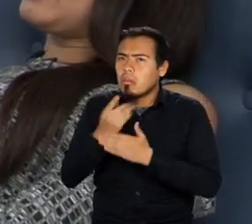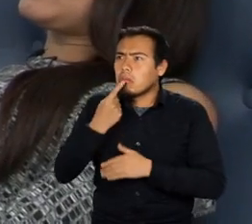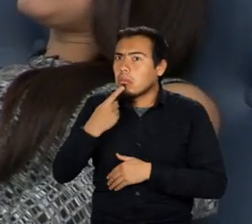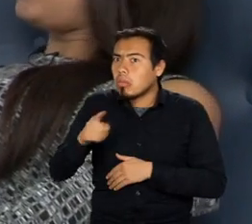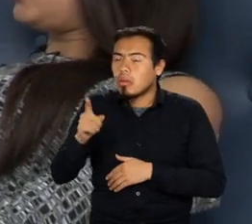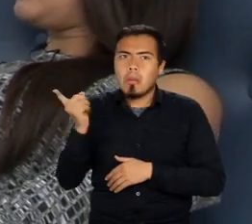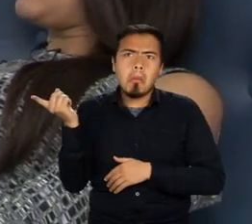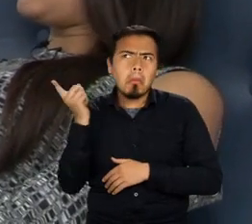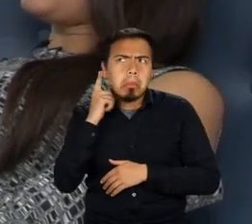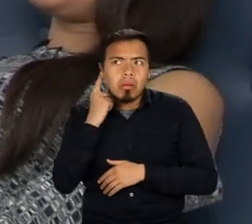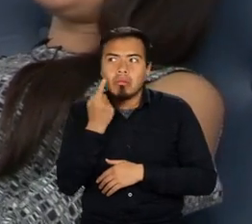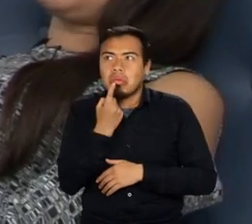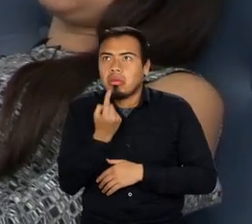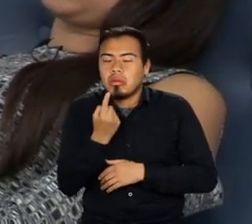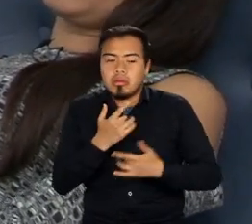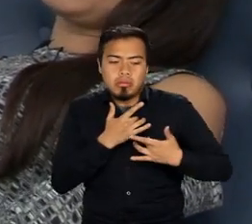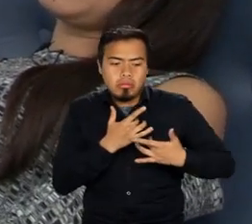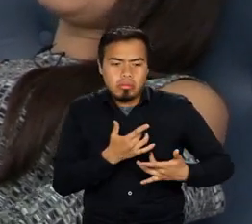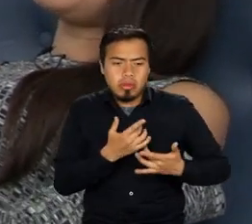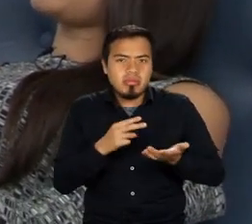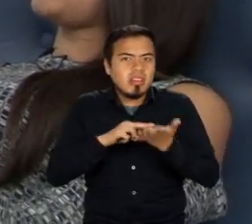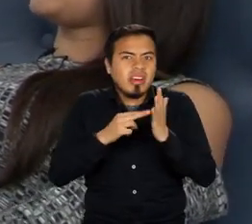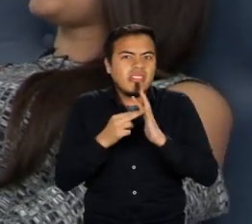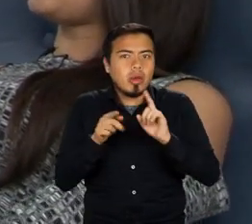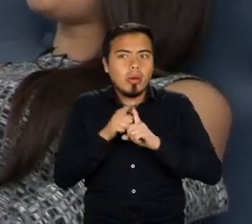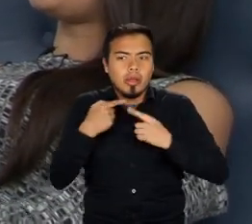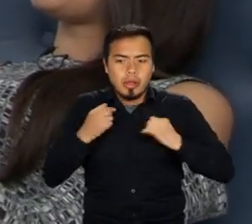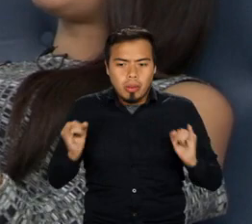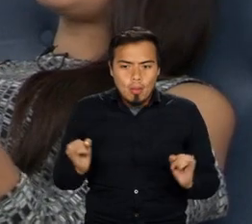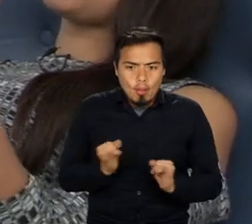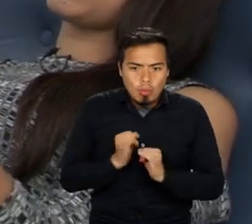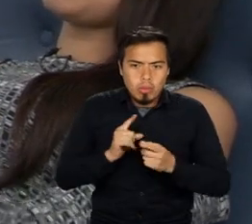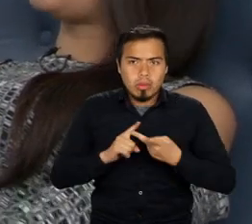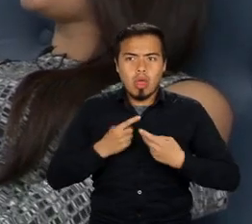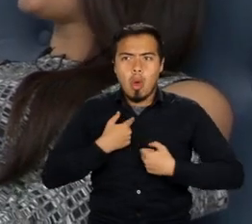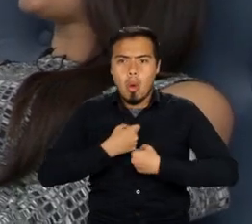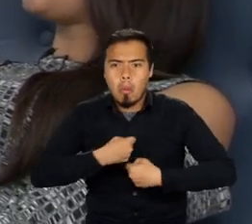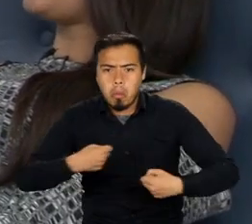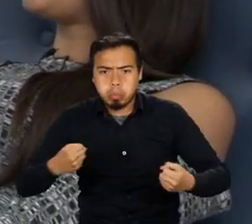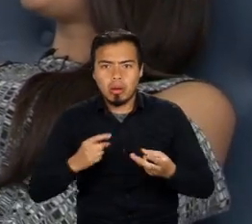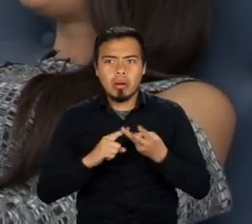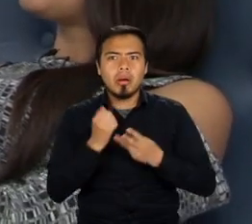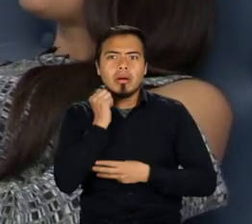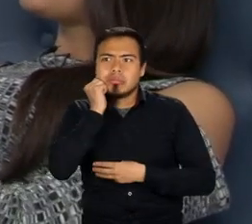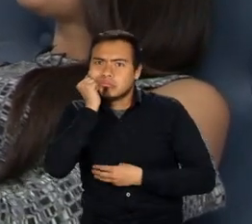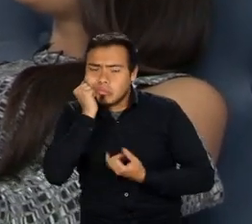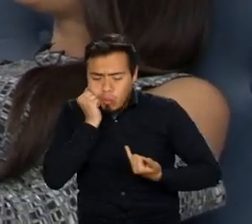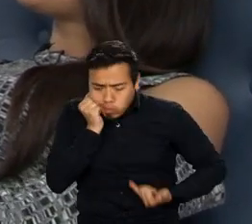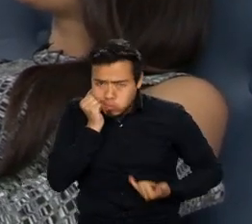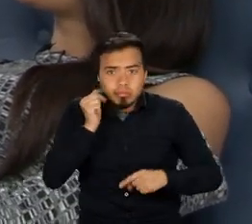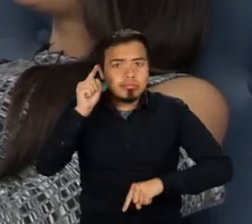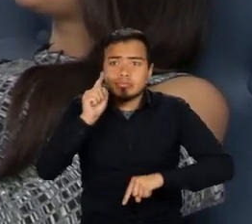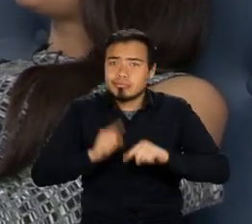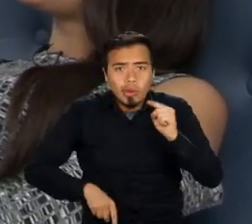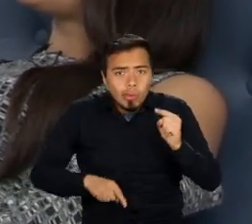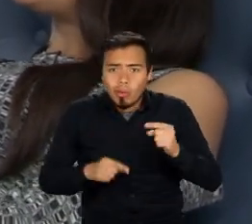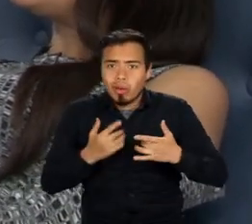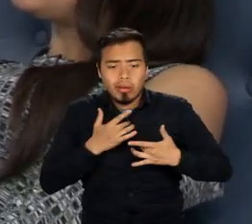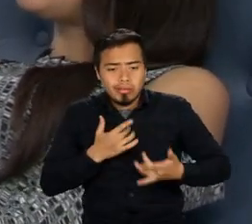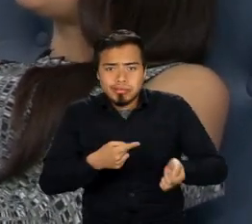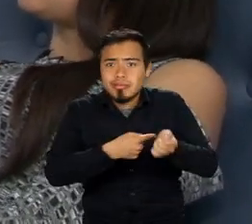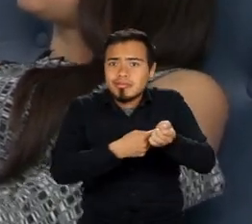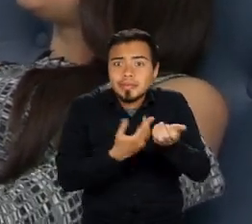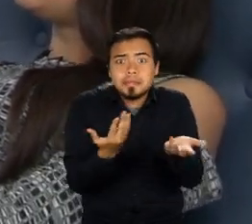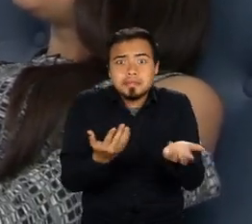de que se oyen al donar, que uno adelgaza, que uno se engorda, que con la menstruación no se puede donar. Cuéntenos, digamos, ¿esto